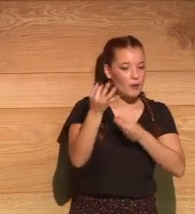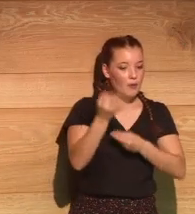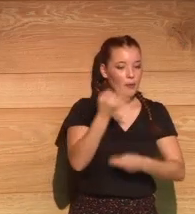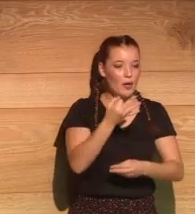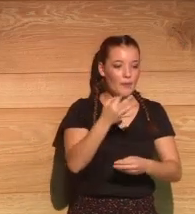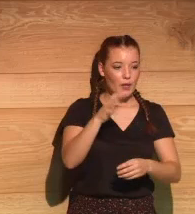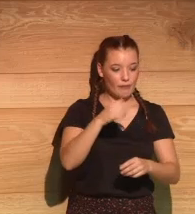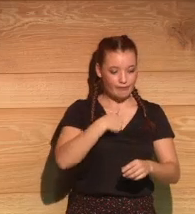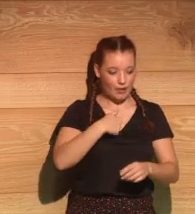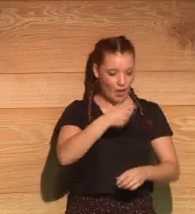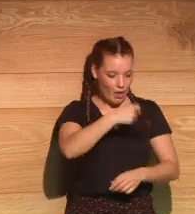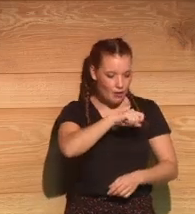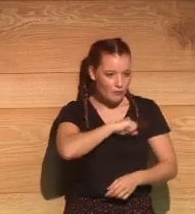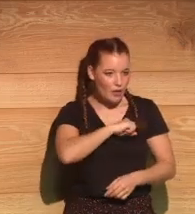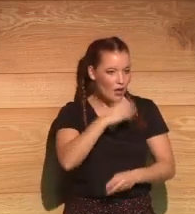país.